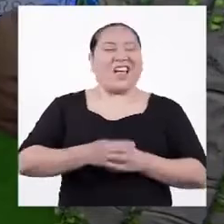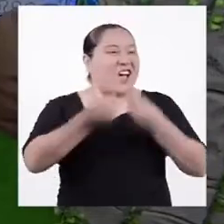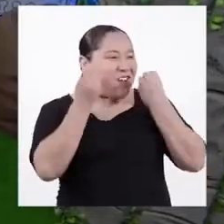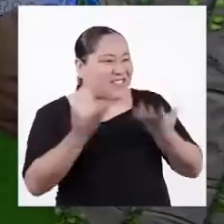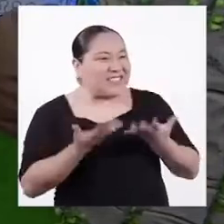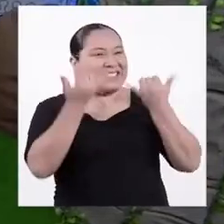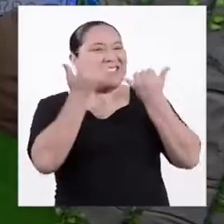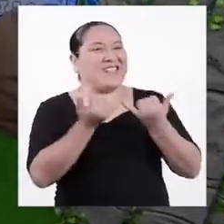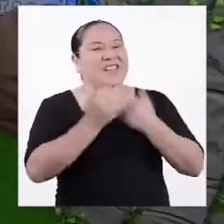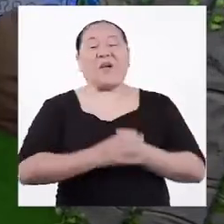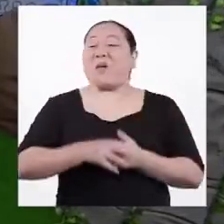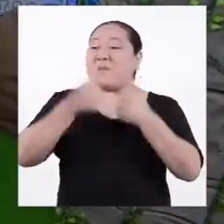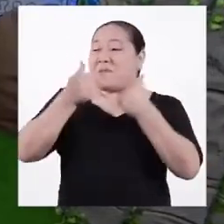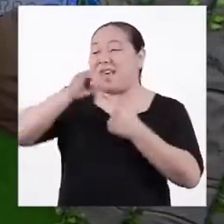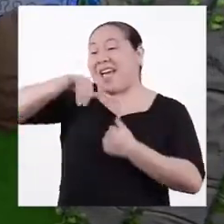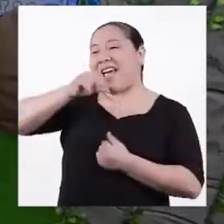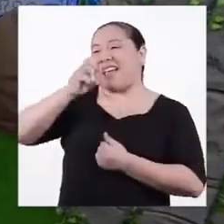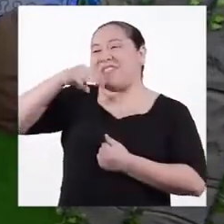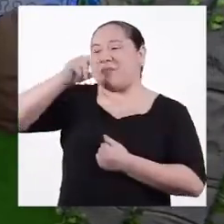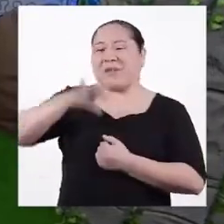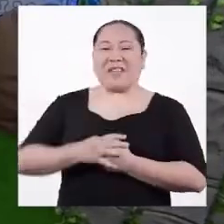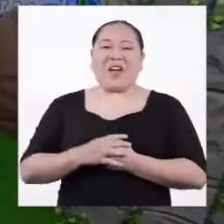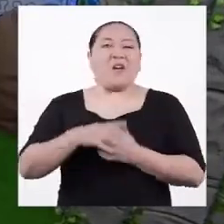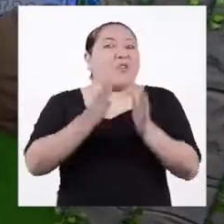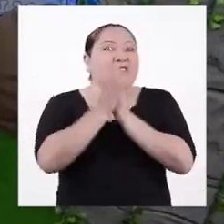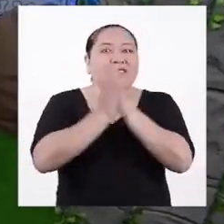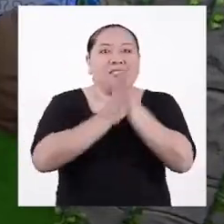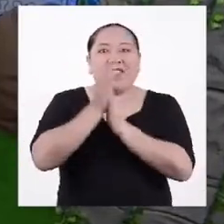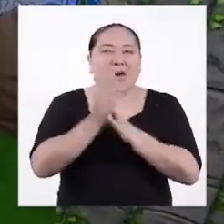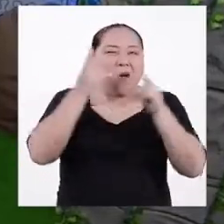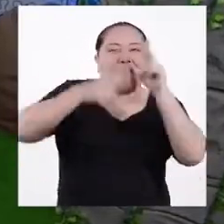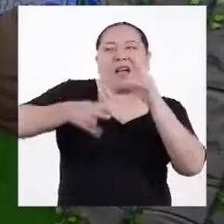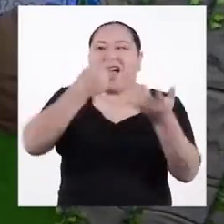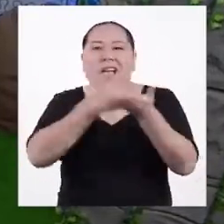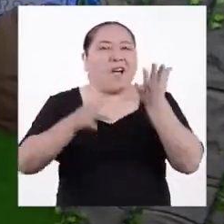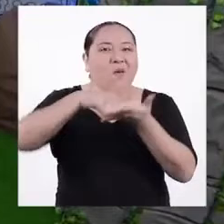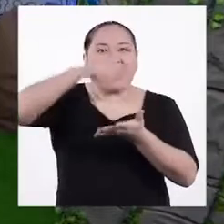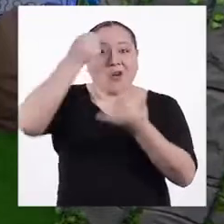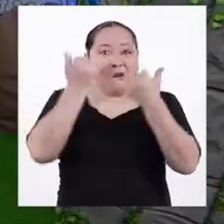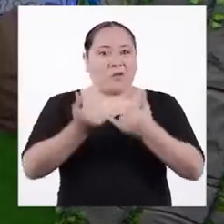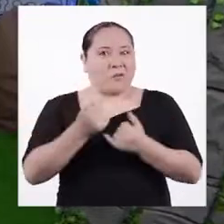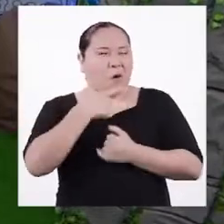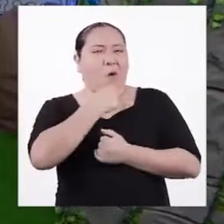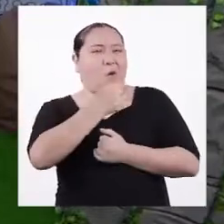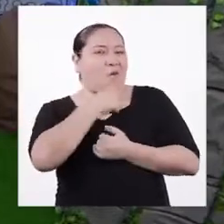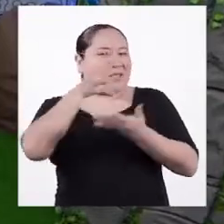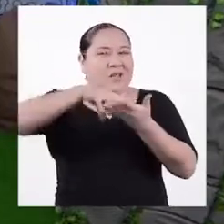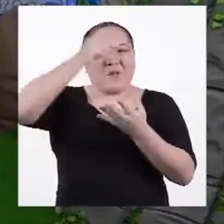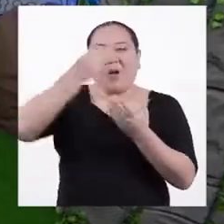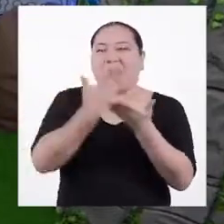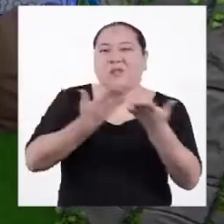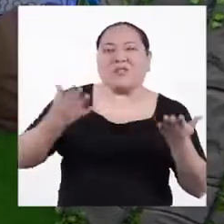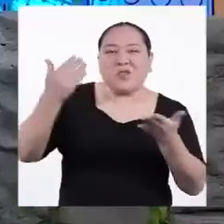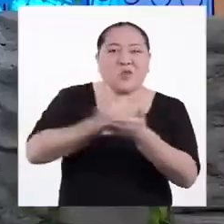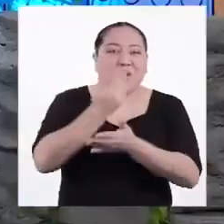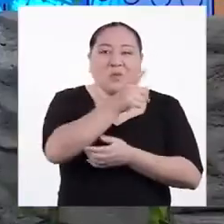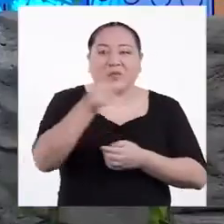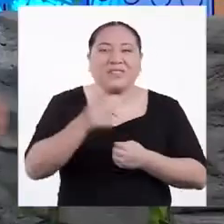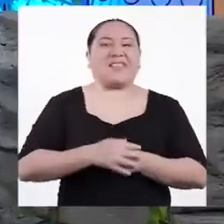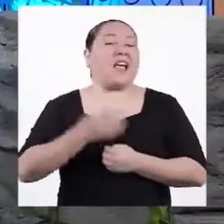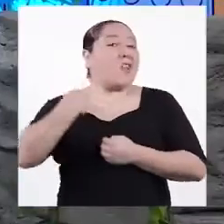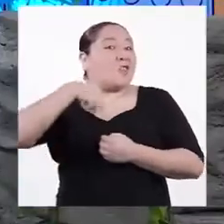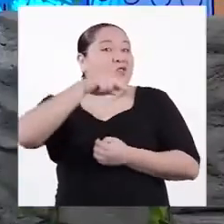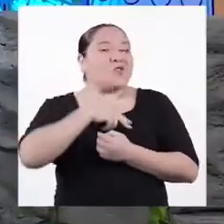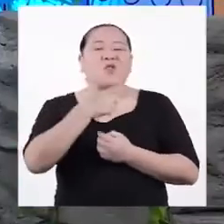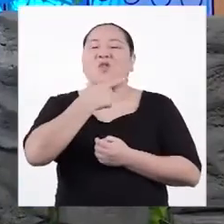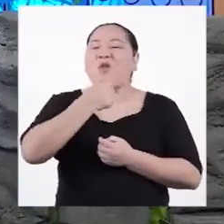¿Cómo estás hoy? Bien, Jazmín. Con ganas de ver qué aprenderemos hoy. Me gusta aprender cosas nuevas con ustedes. Y a nosotros